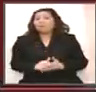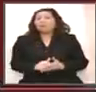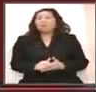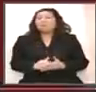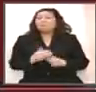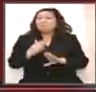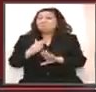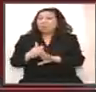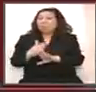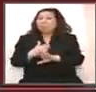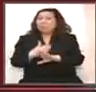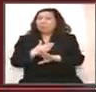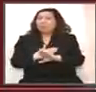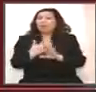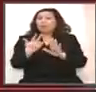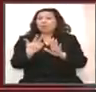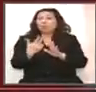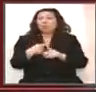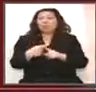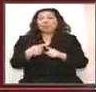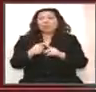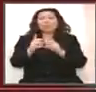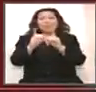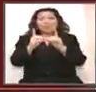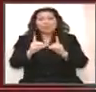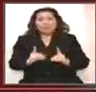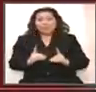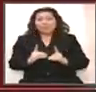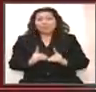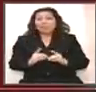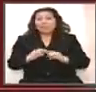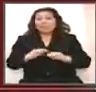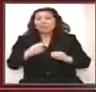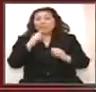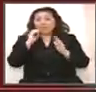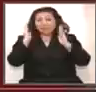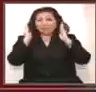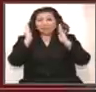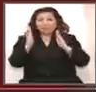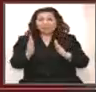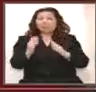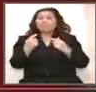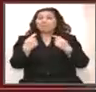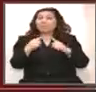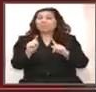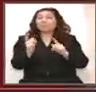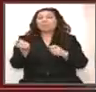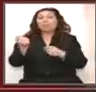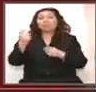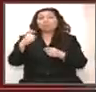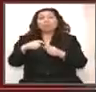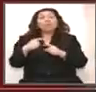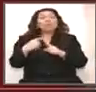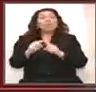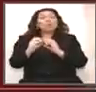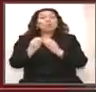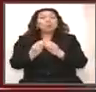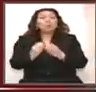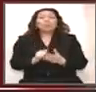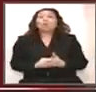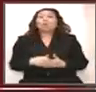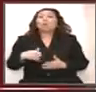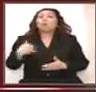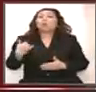progresivamente en los 8 restantes distritos. Los módulos de atención permiten intervenir multisectorialmente a